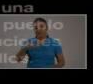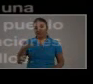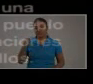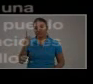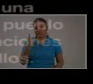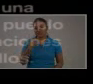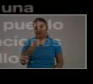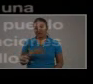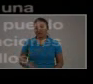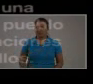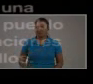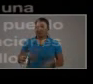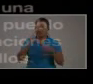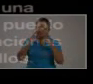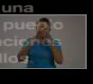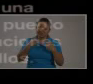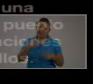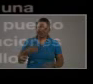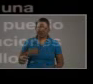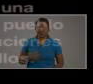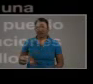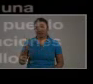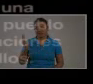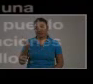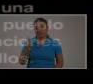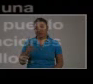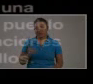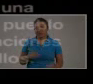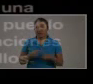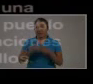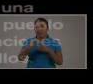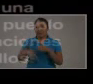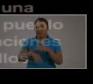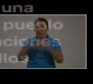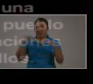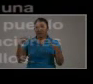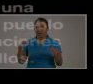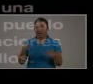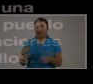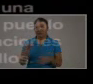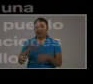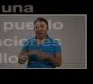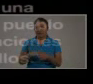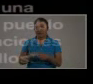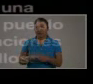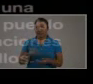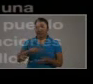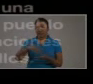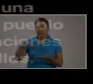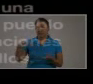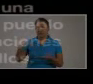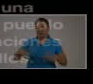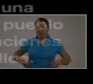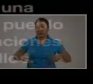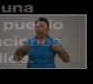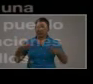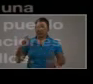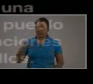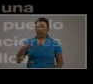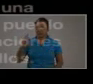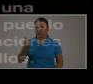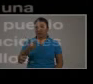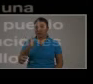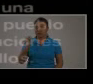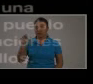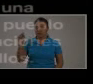continua. Este pueblo fue sacado de entre las naciones y habitan seguros todos ellos. Entonces, ¿qué es lo que